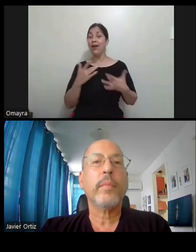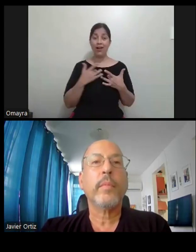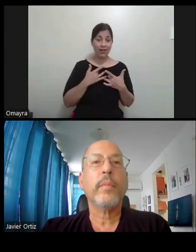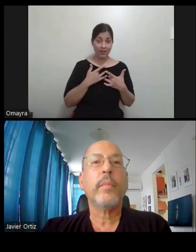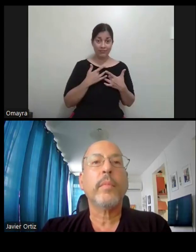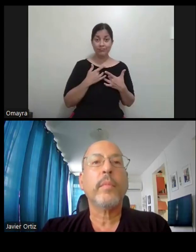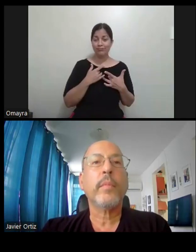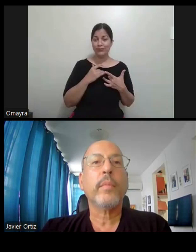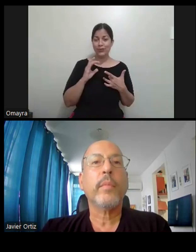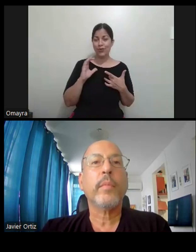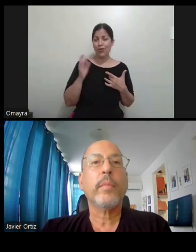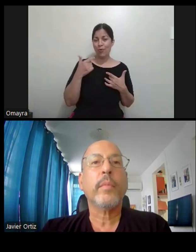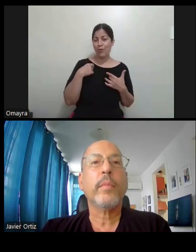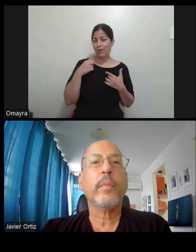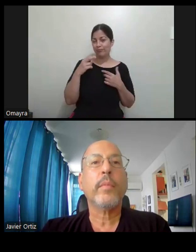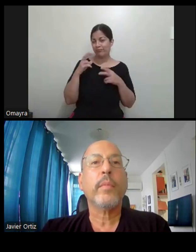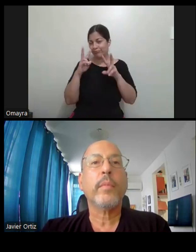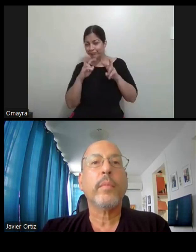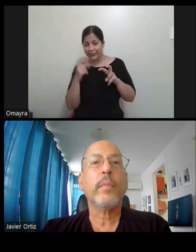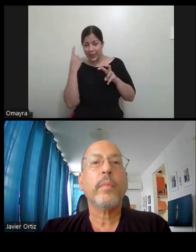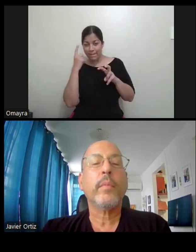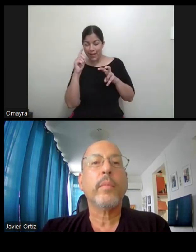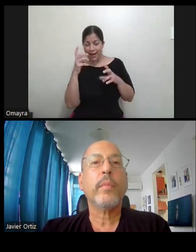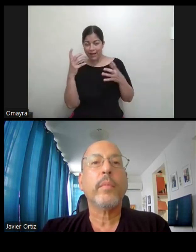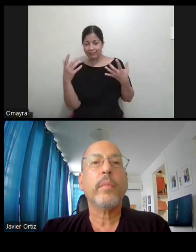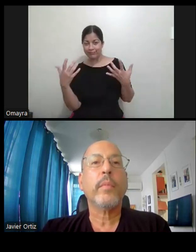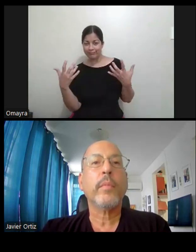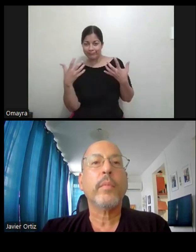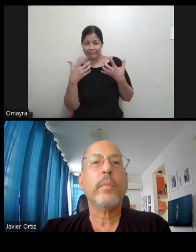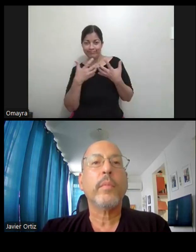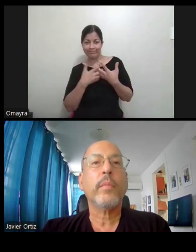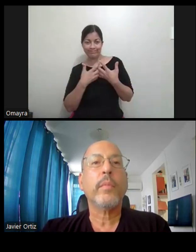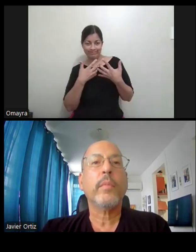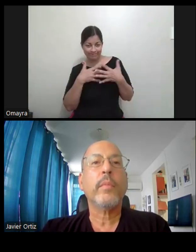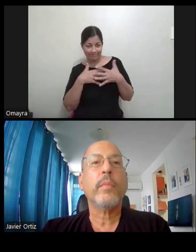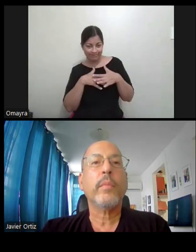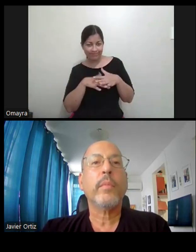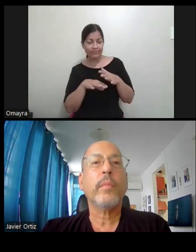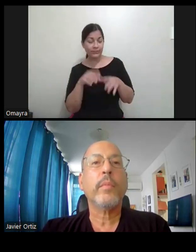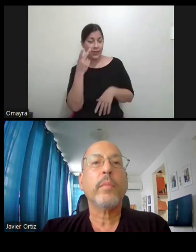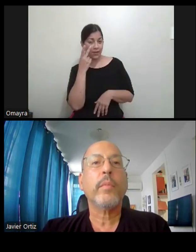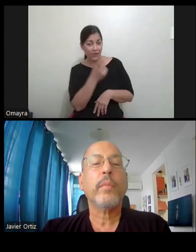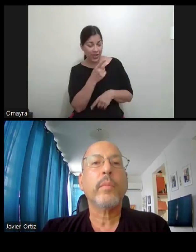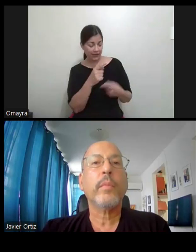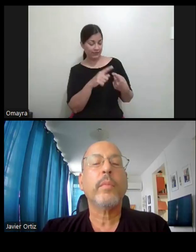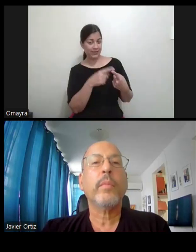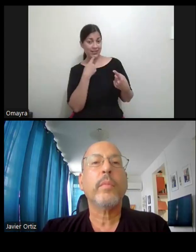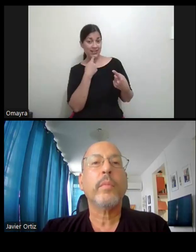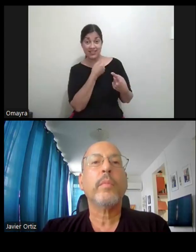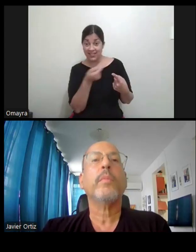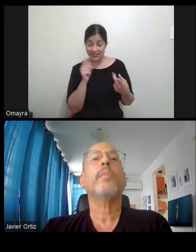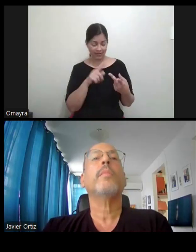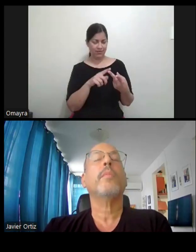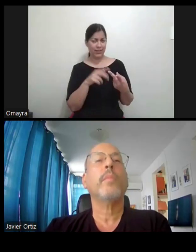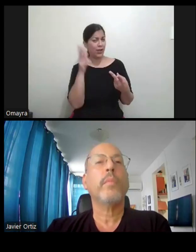inquietud, que es cómo investigar para que haya una sincronía entre lo que se ve, lo que se dice, lo que se escucha,